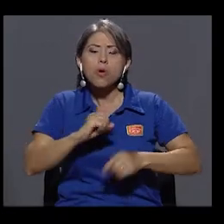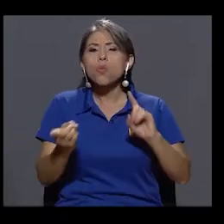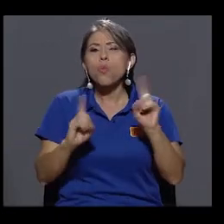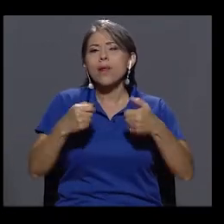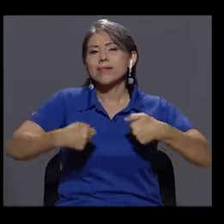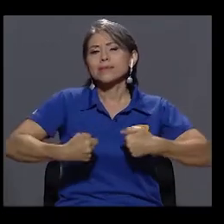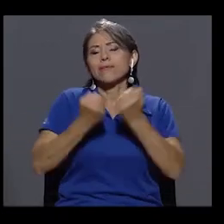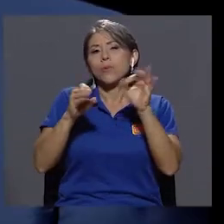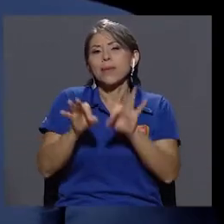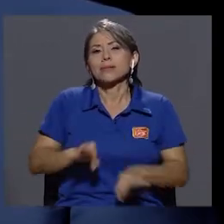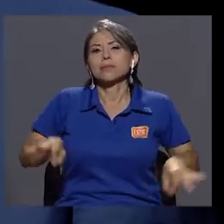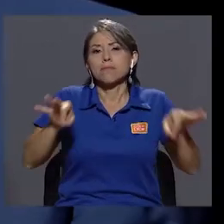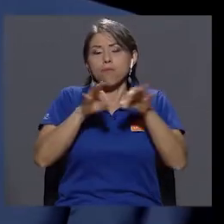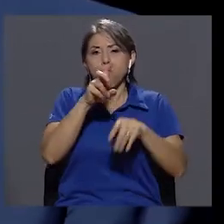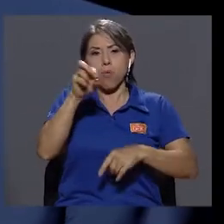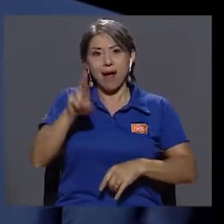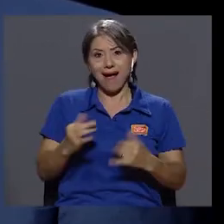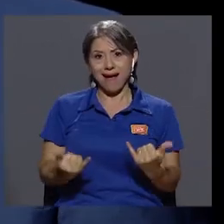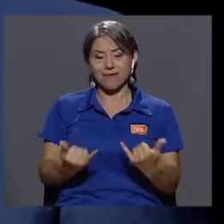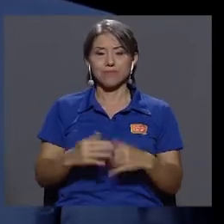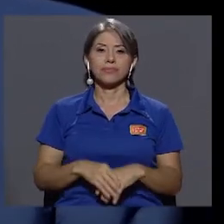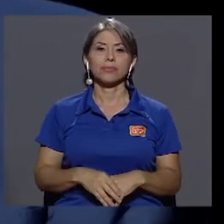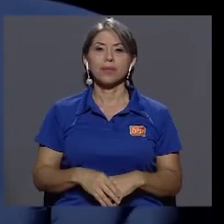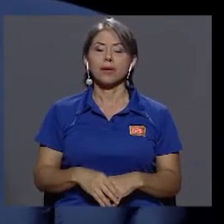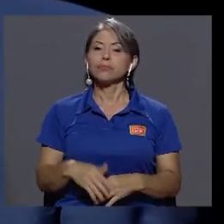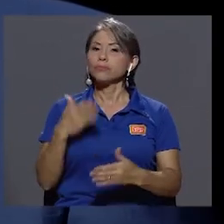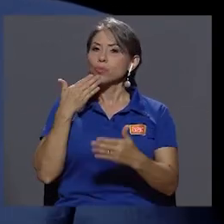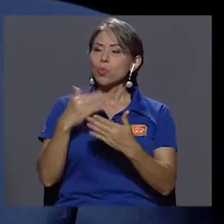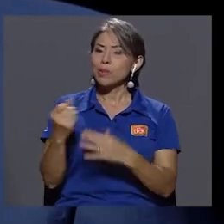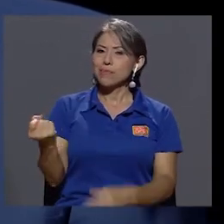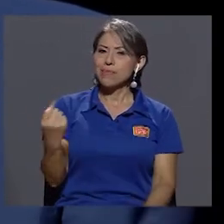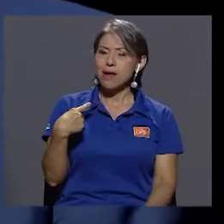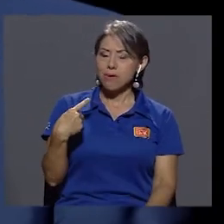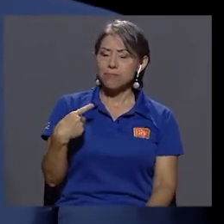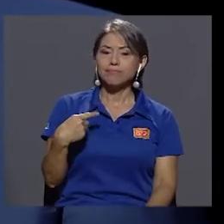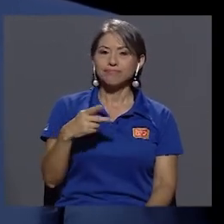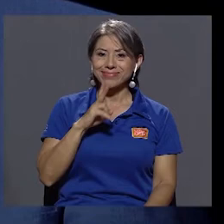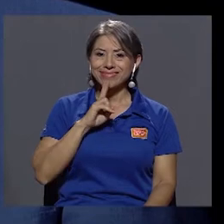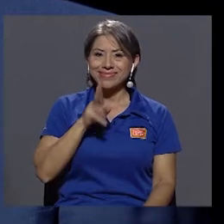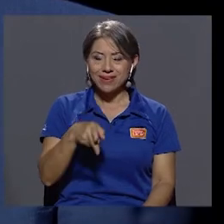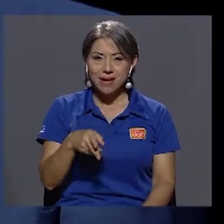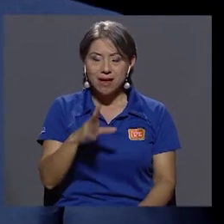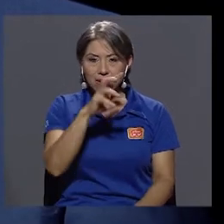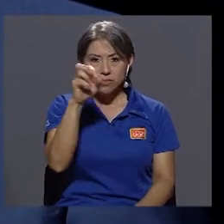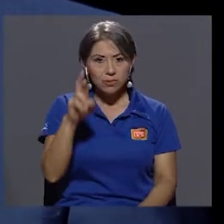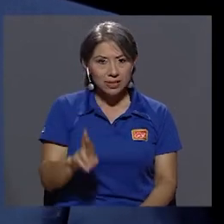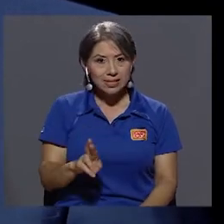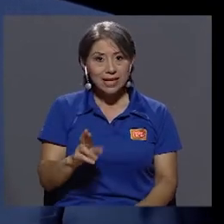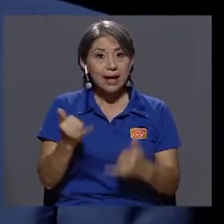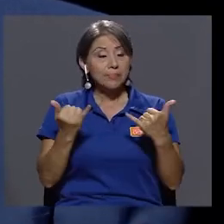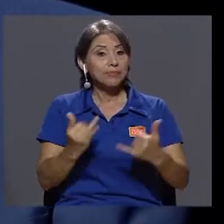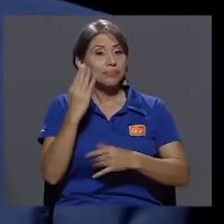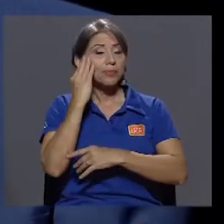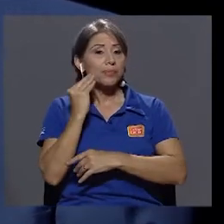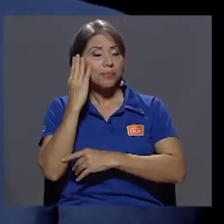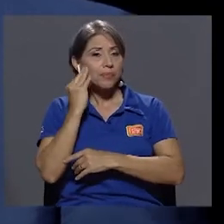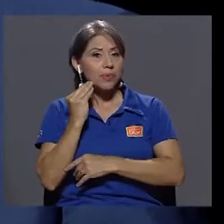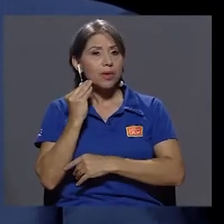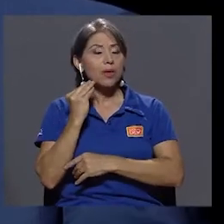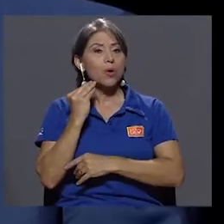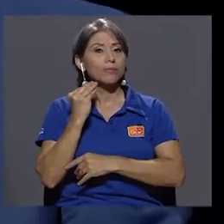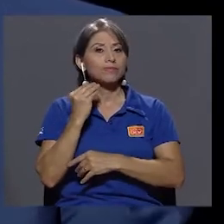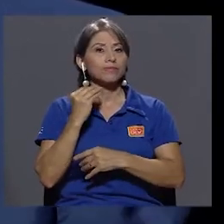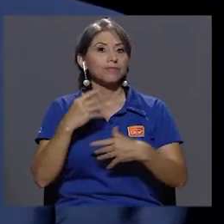afronta nuestro país en este modo bueno es una muy buena pregunta porque realmente costa rica está experimentando